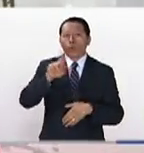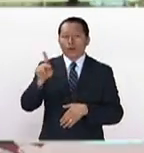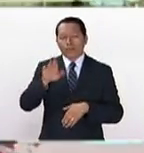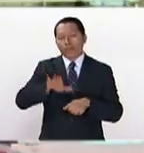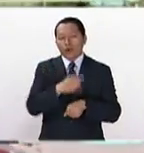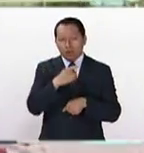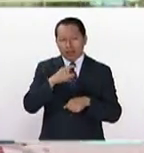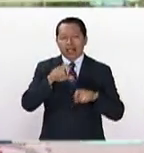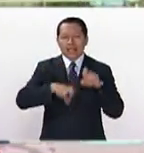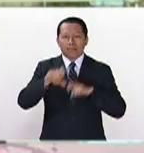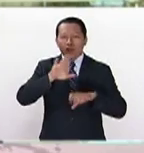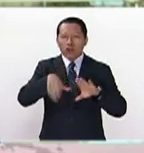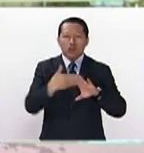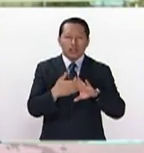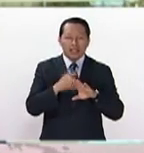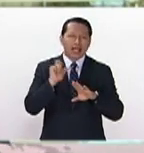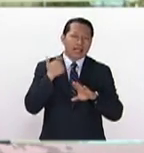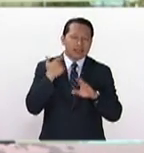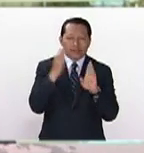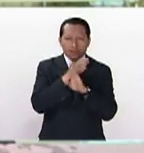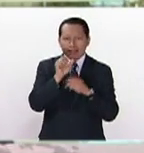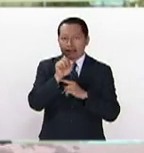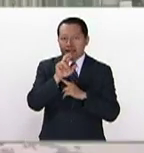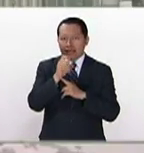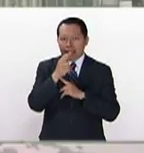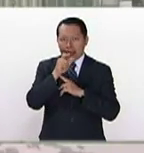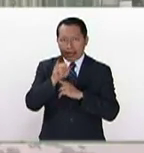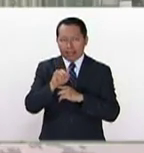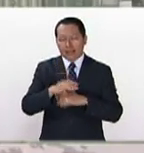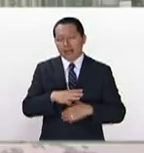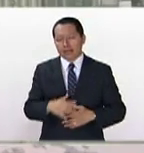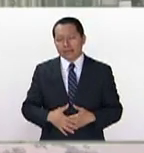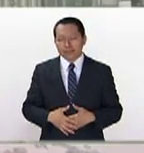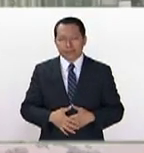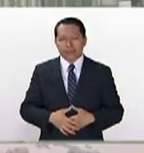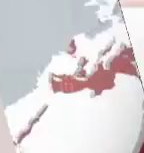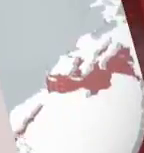el ataque químico en contra del exespía ruso Sergei Skripal.